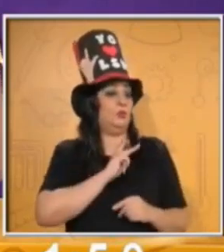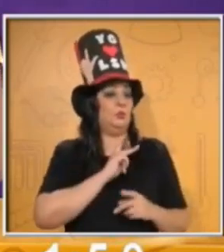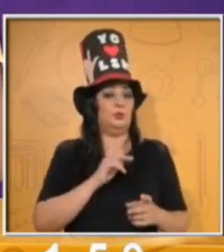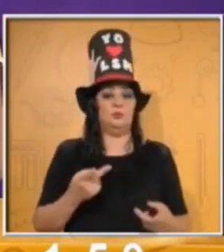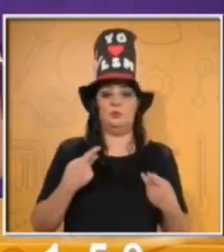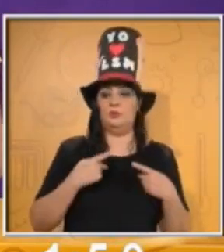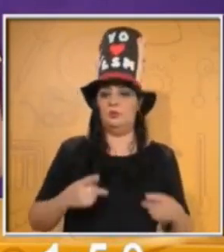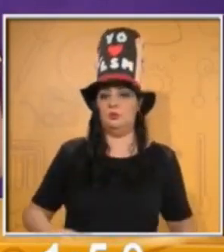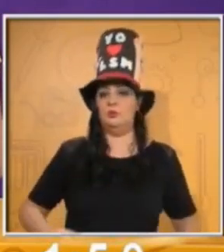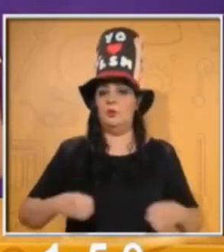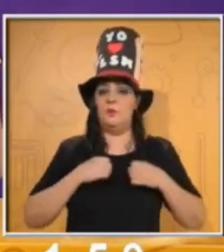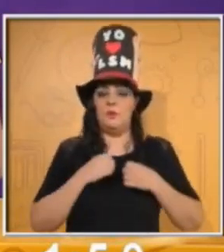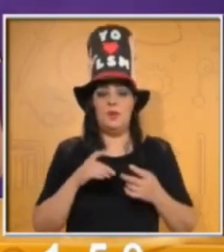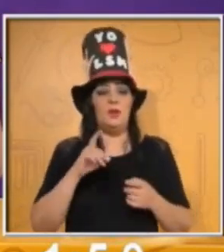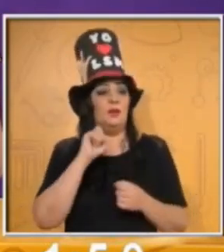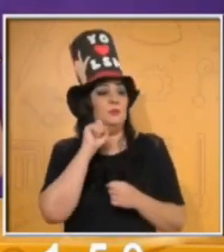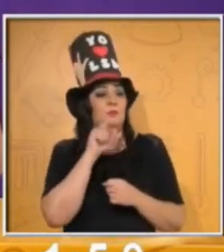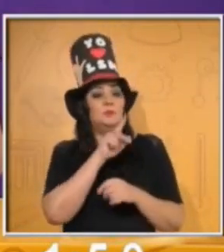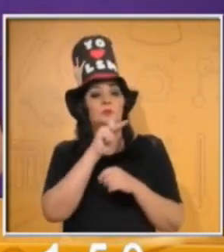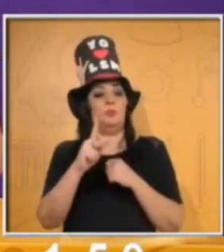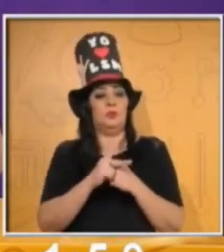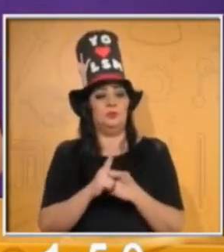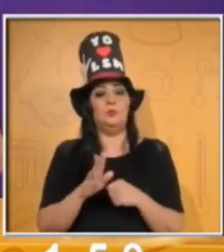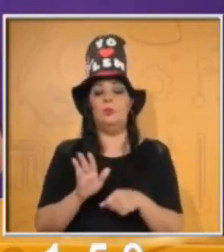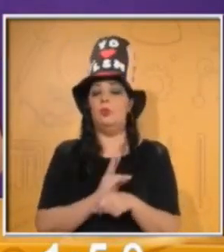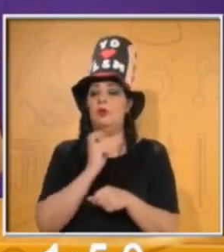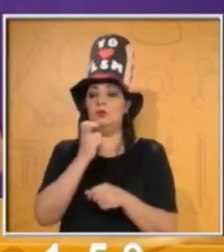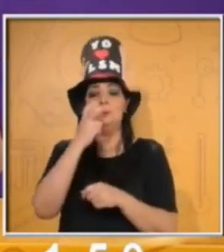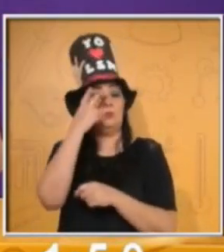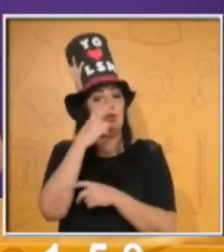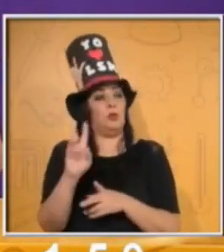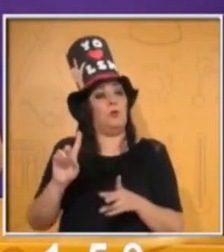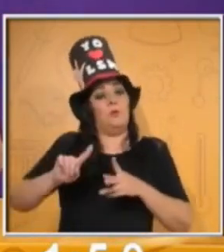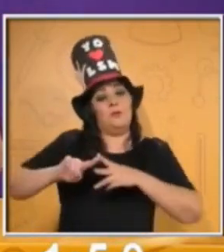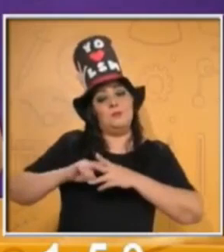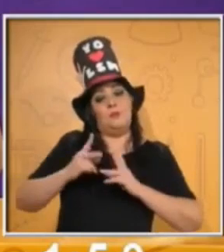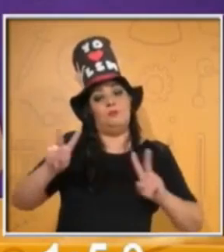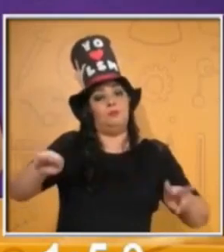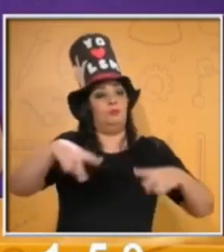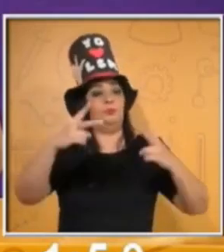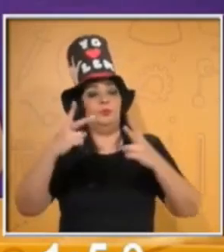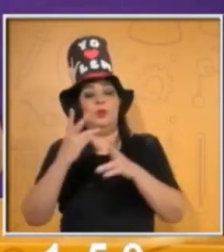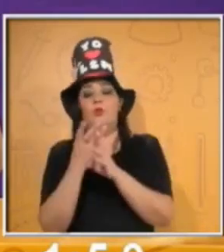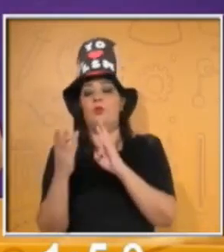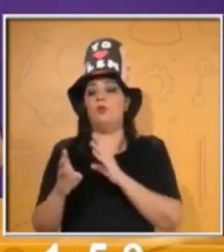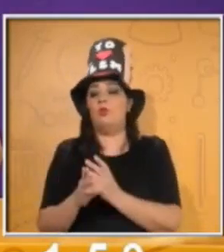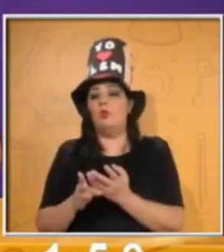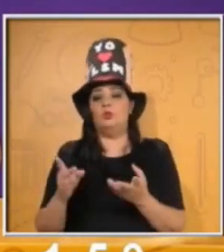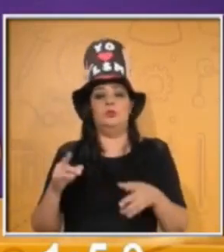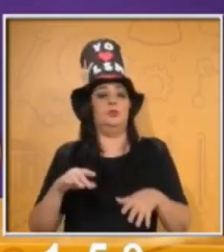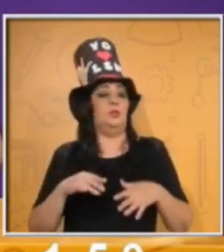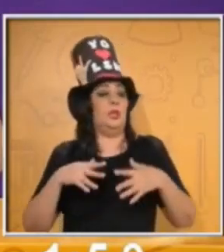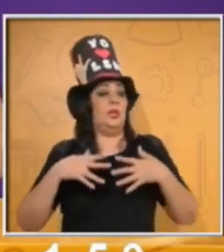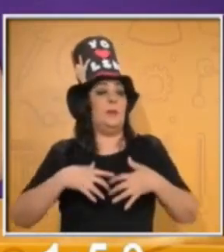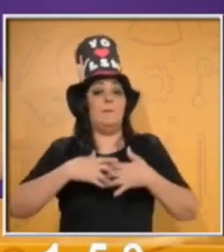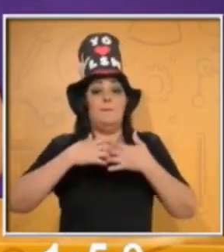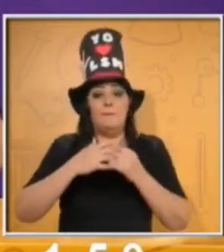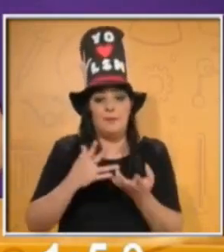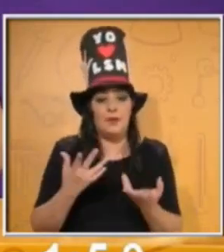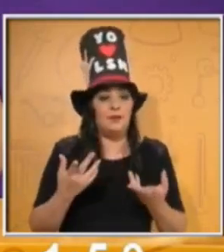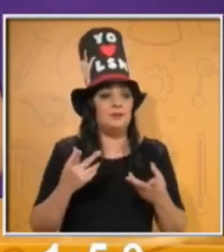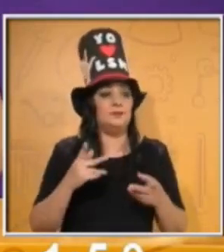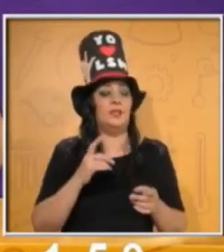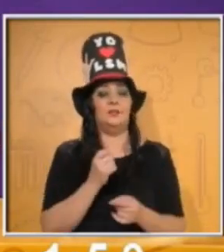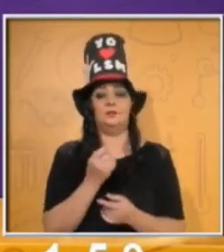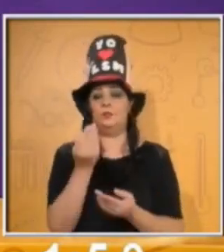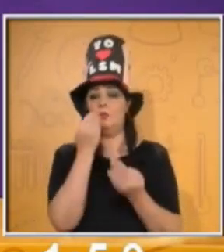a estos países en la producción agrícola y en la producción industrial durante este tiempo. Y esto fue muy favorecedor